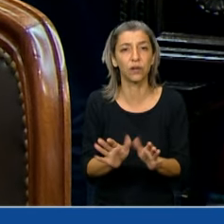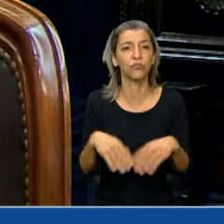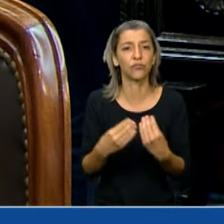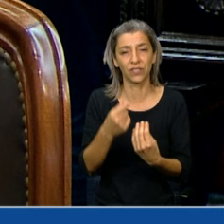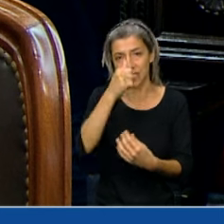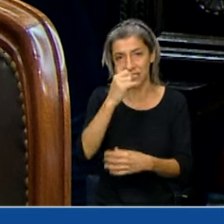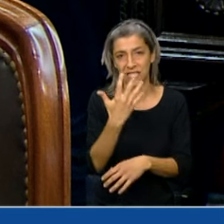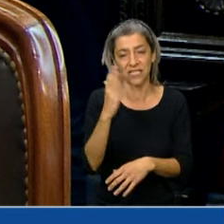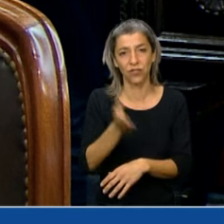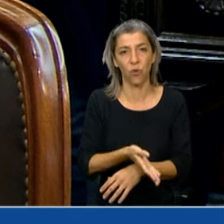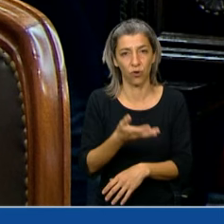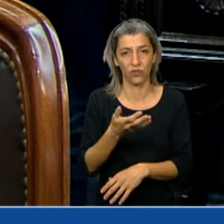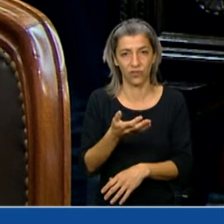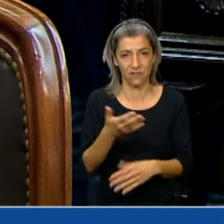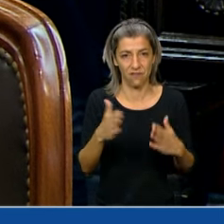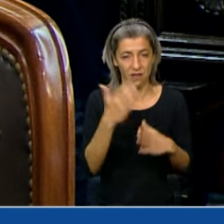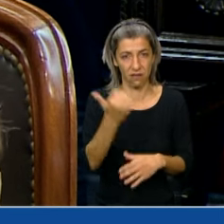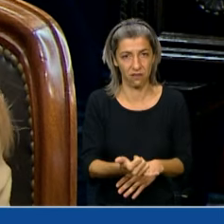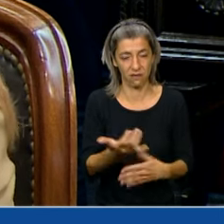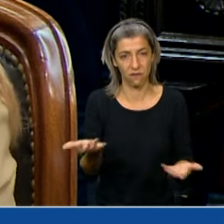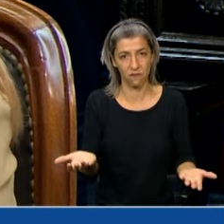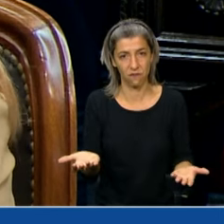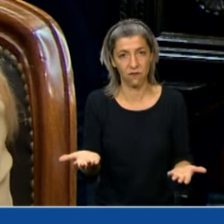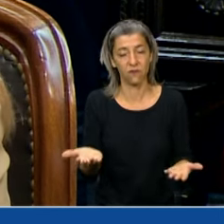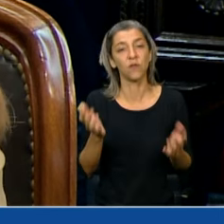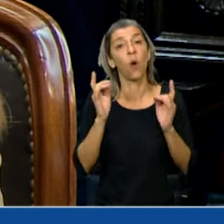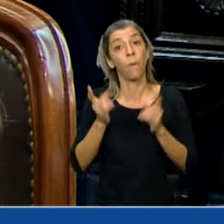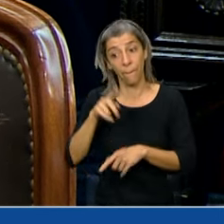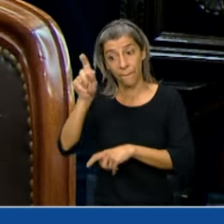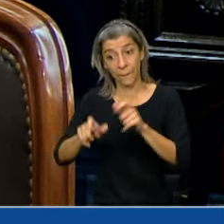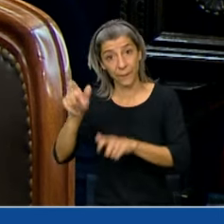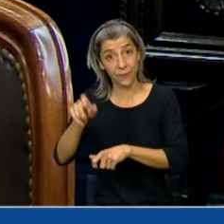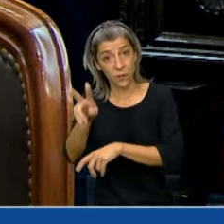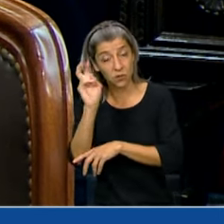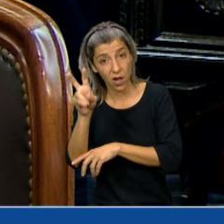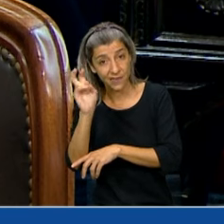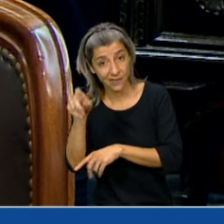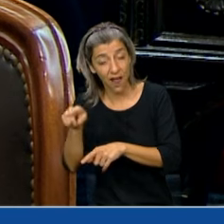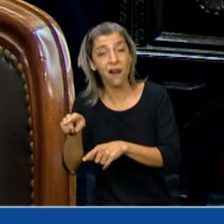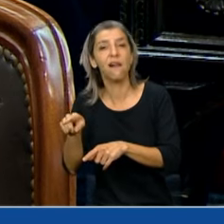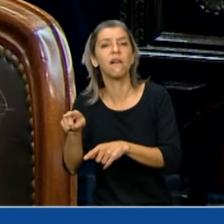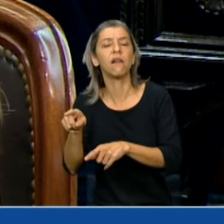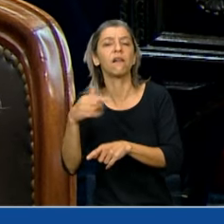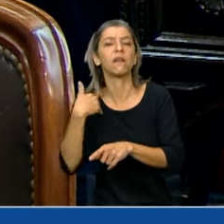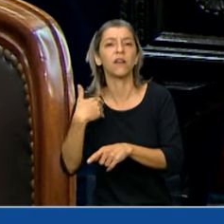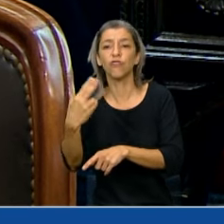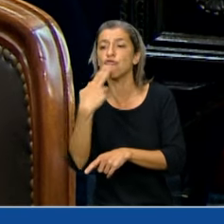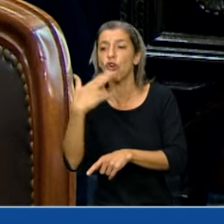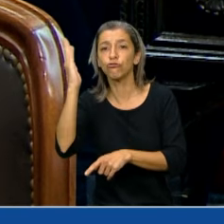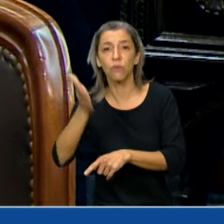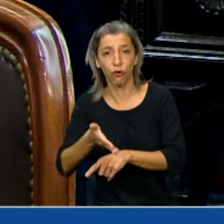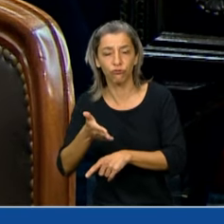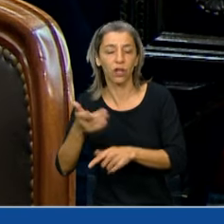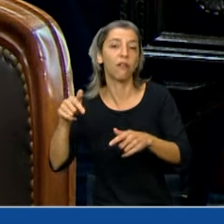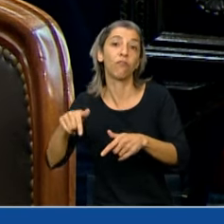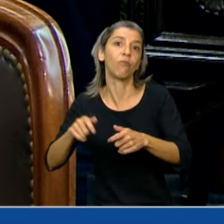65 Asimismo los inquilinos pasaron de 11 por al